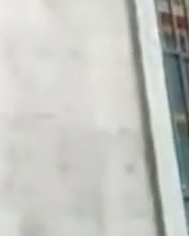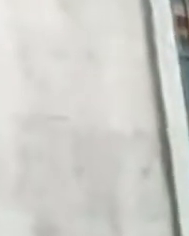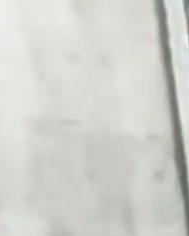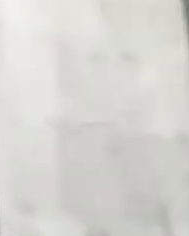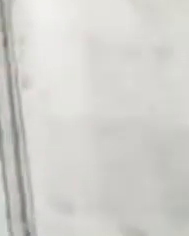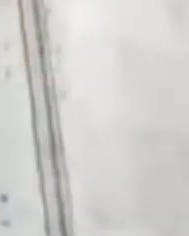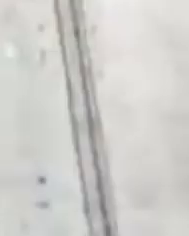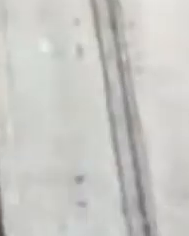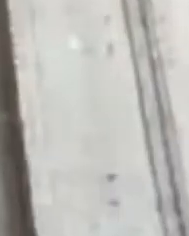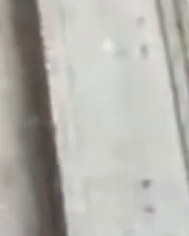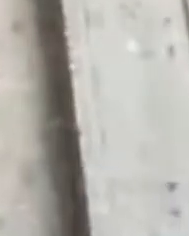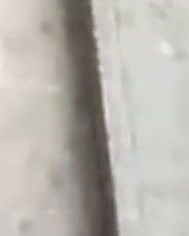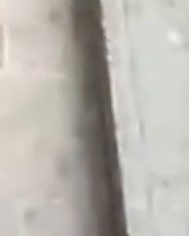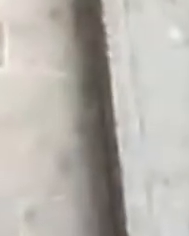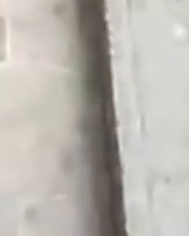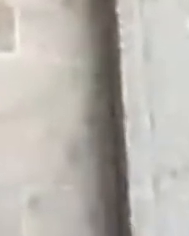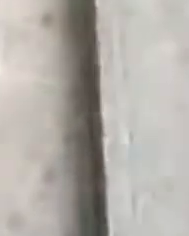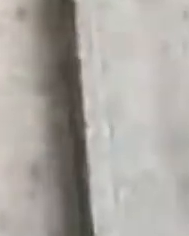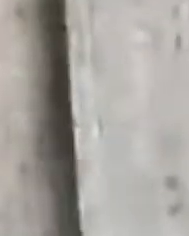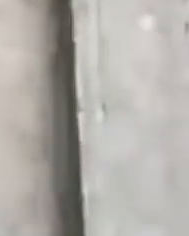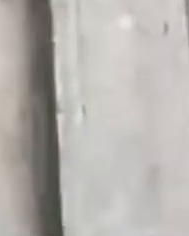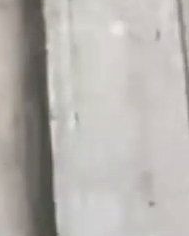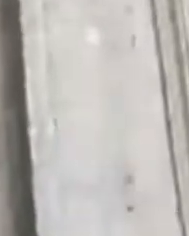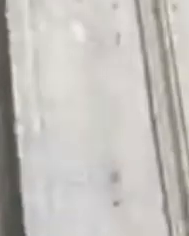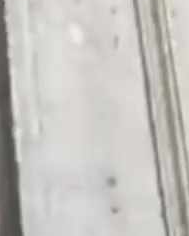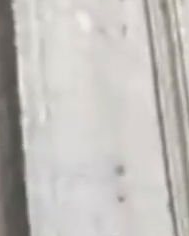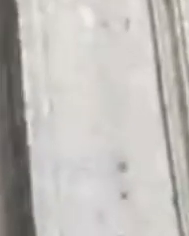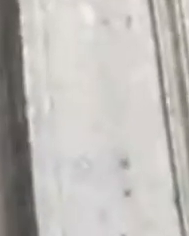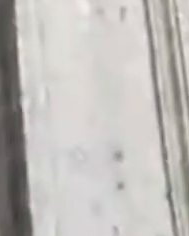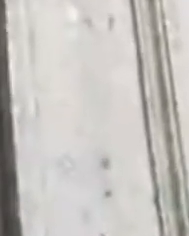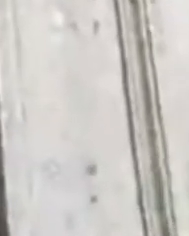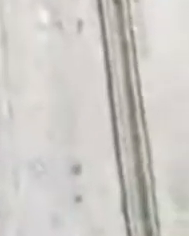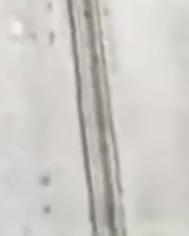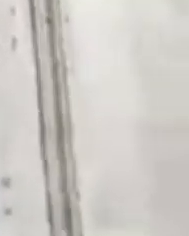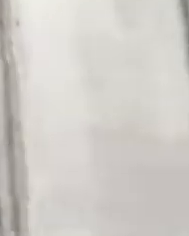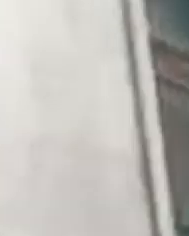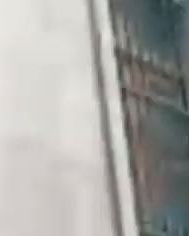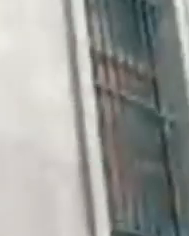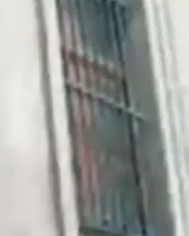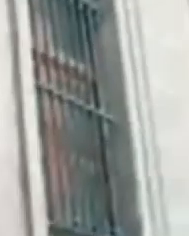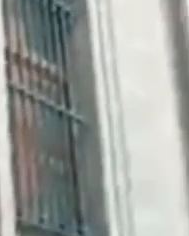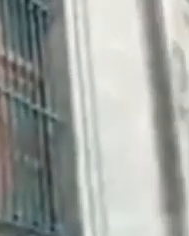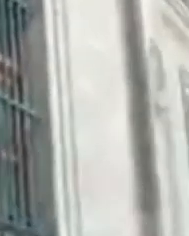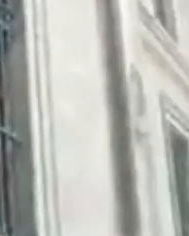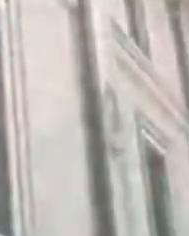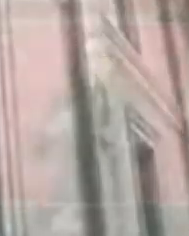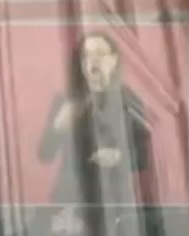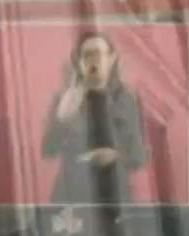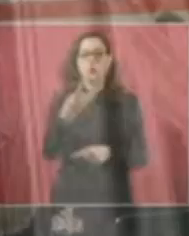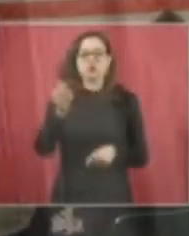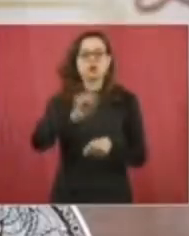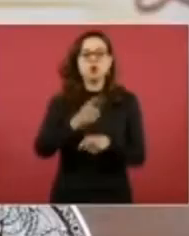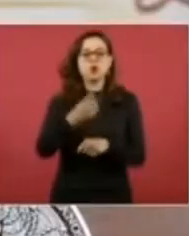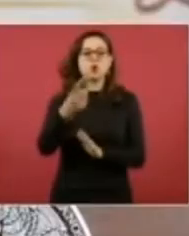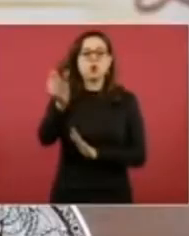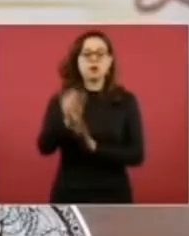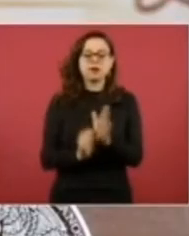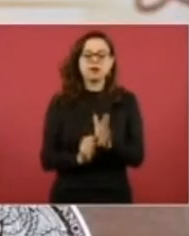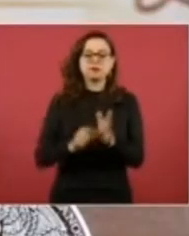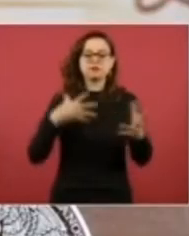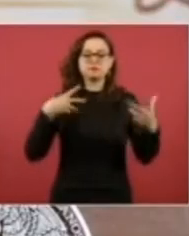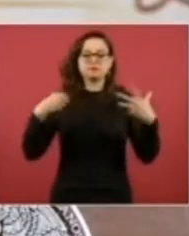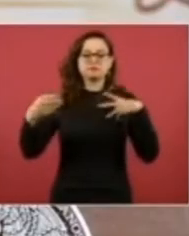funciones y contagios con respecto al COVID-19. Así lo explicó el subsecretario de Salud, Hugo López-Gatell. Reto de